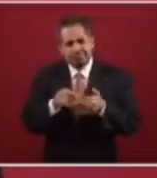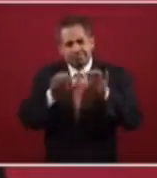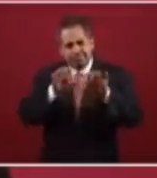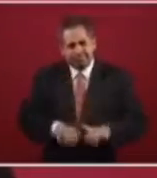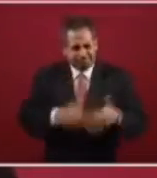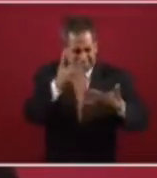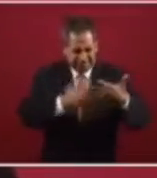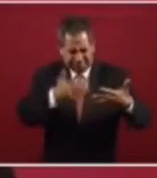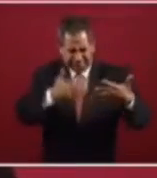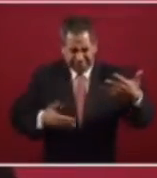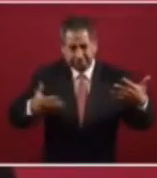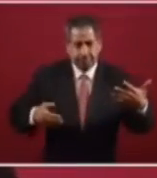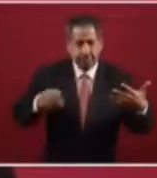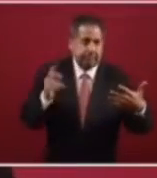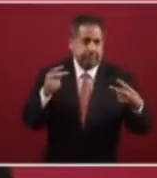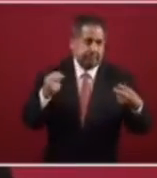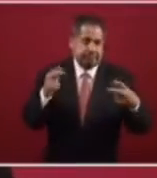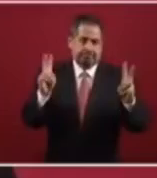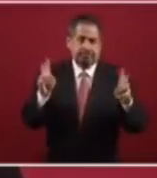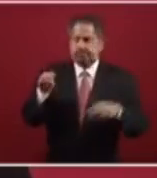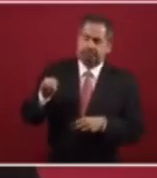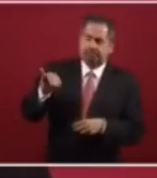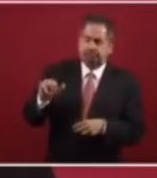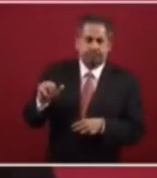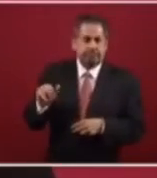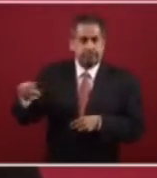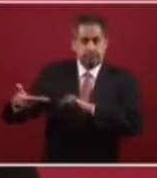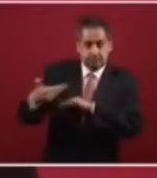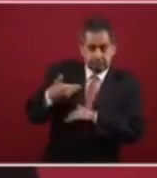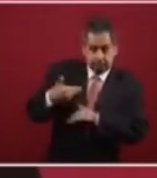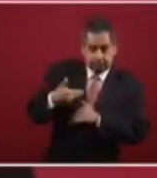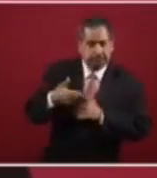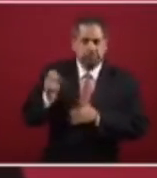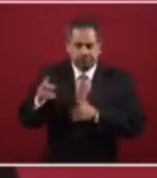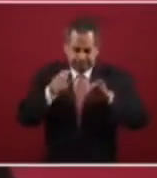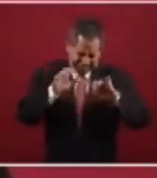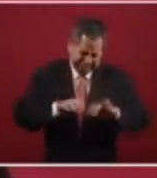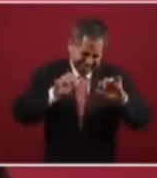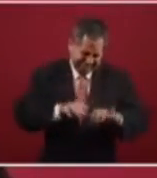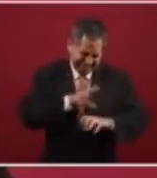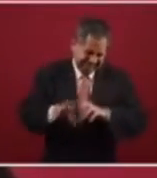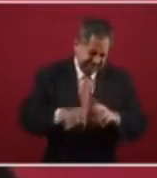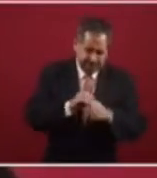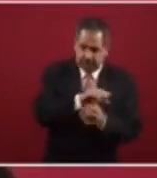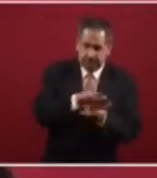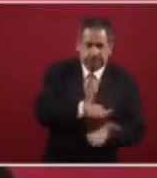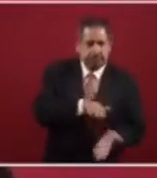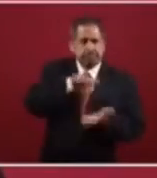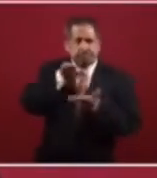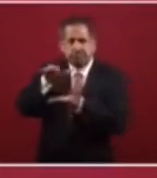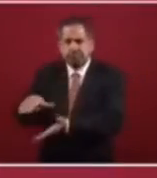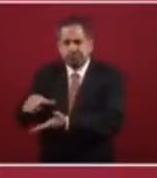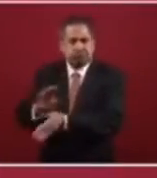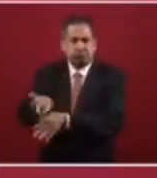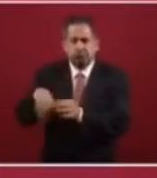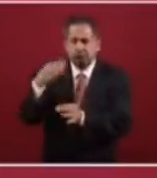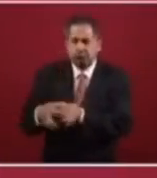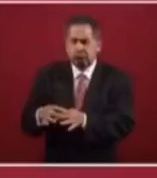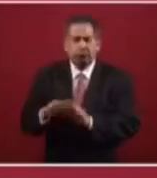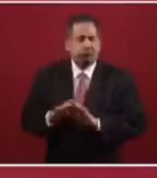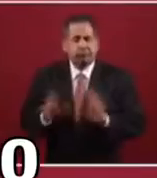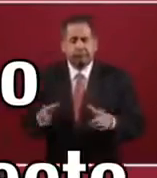de MIA, todos los estudios que solicitan lo que es una manifestación de impacto ambiental para esta obra, todo se